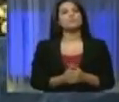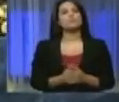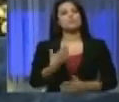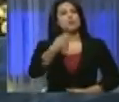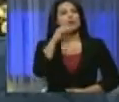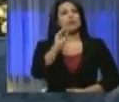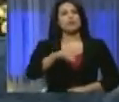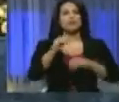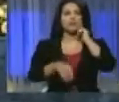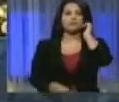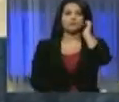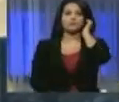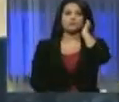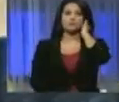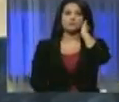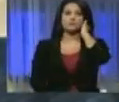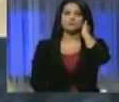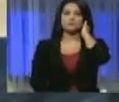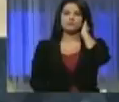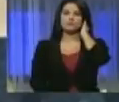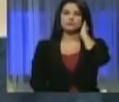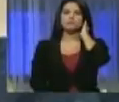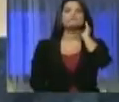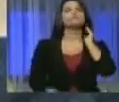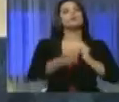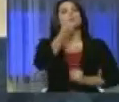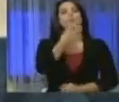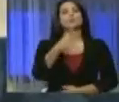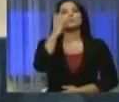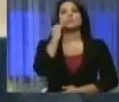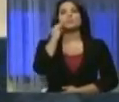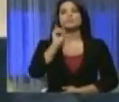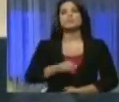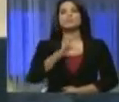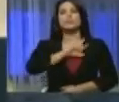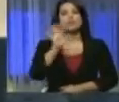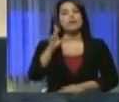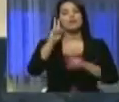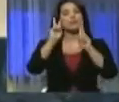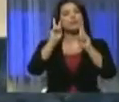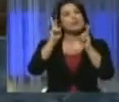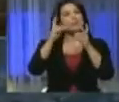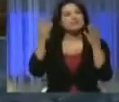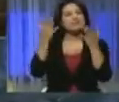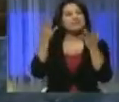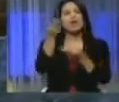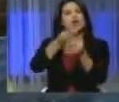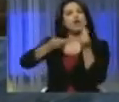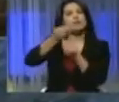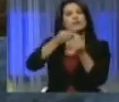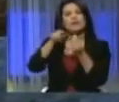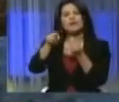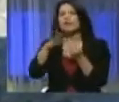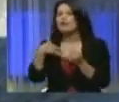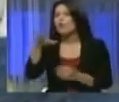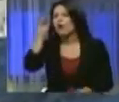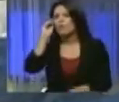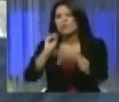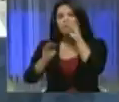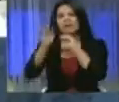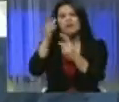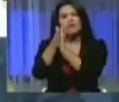bueno, y la buena experiencia que ustedes tienen, presidente Danilo, en la conducción económica también queremos aprender. Siempre queremos